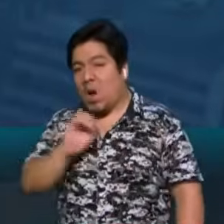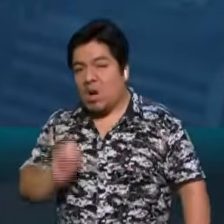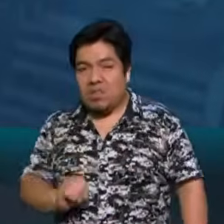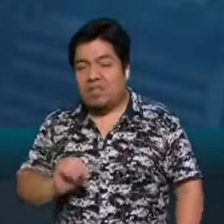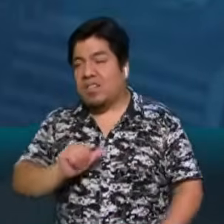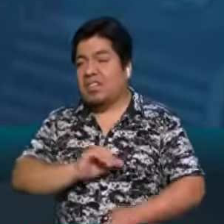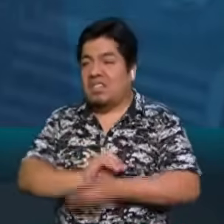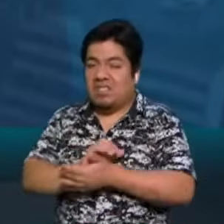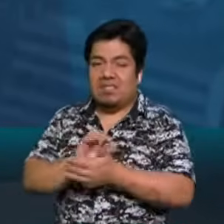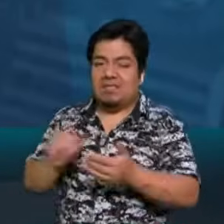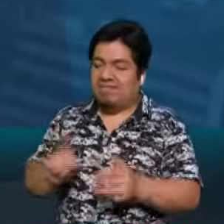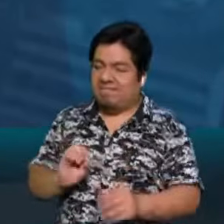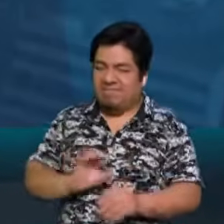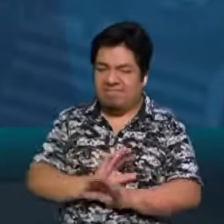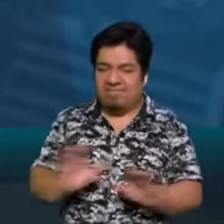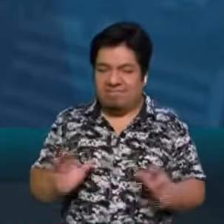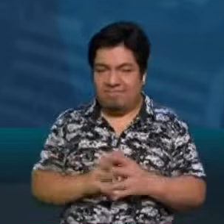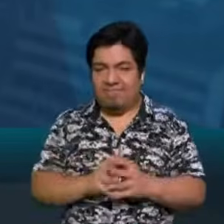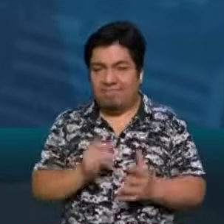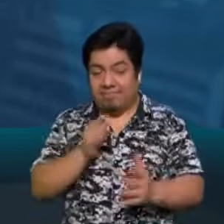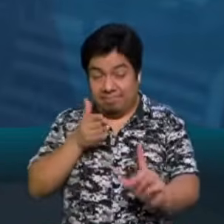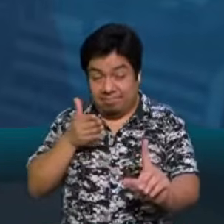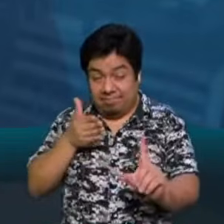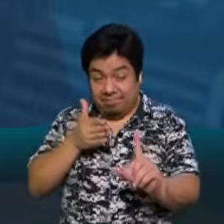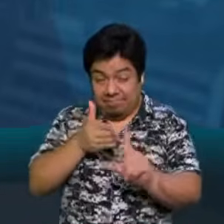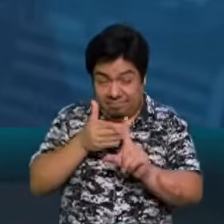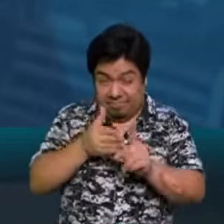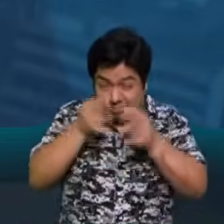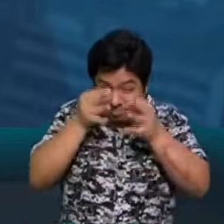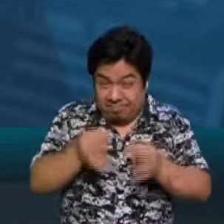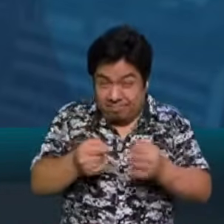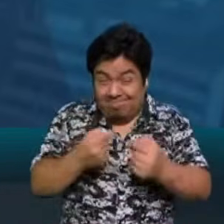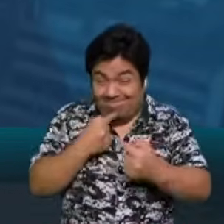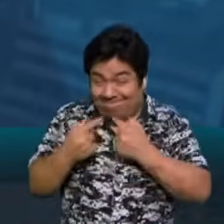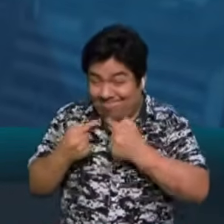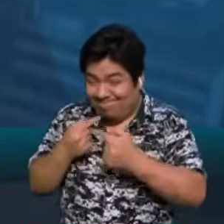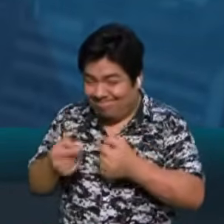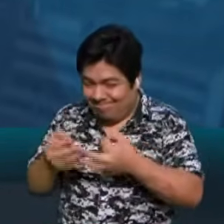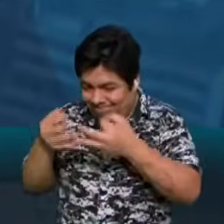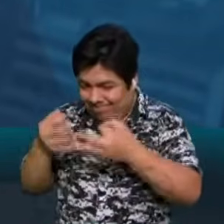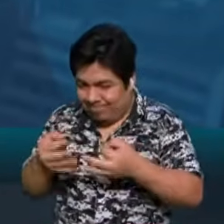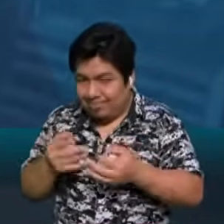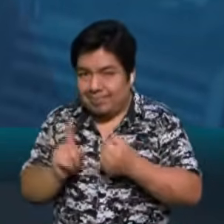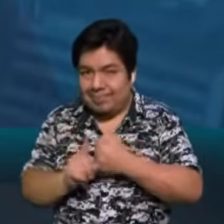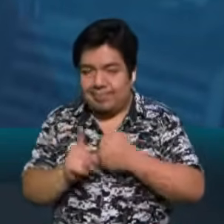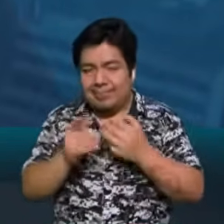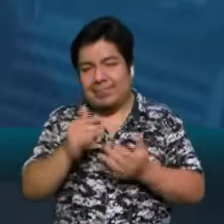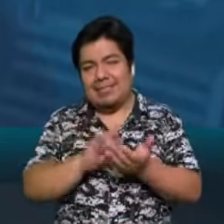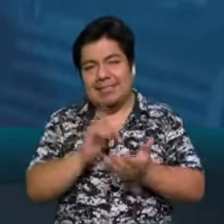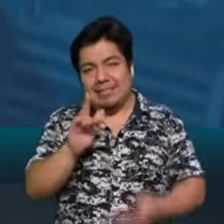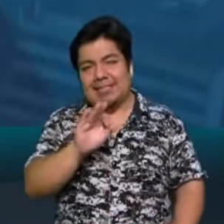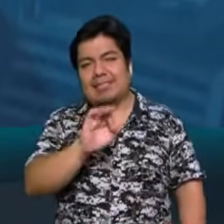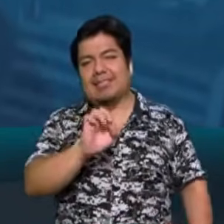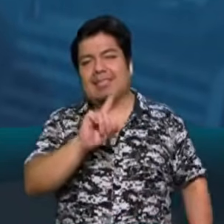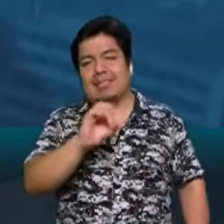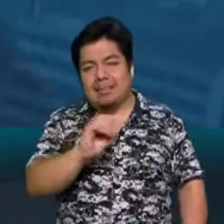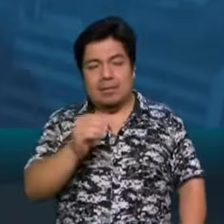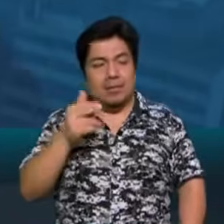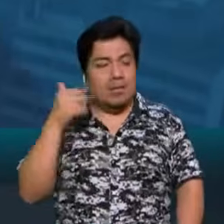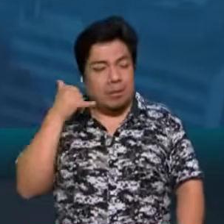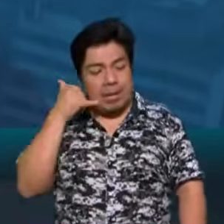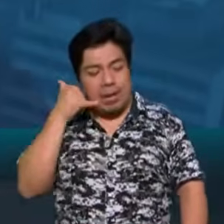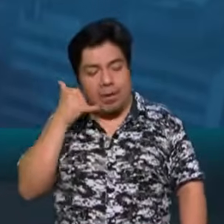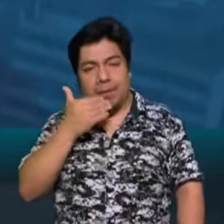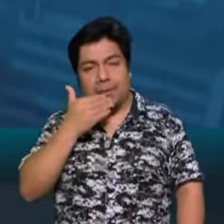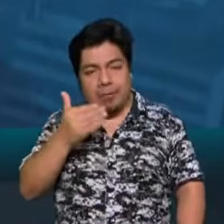xenofobia en estos momentos y sobre todo entrarle bien a la discusión y a todo lo que implica este problema. Pues muchas gracias, Federico, por tomarnos la comunicación